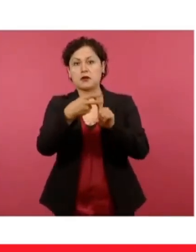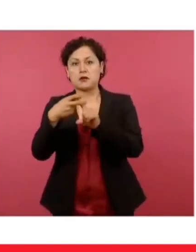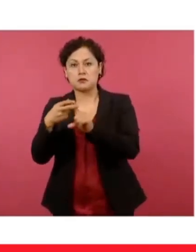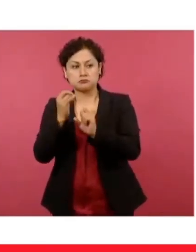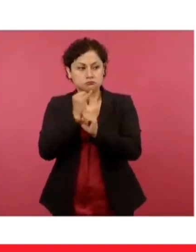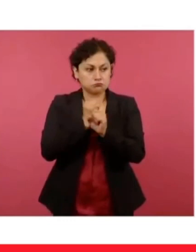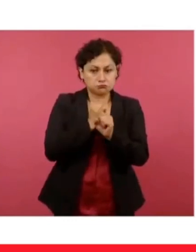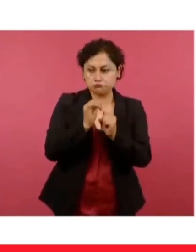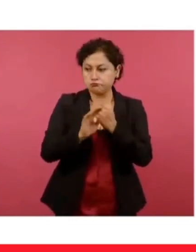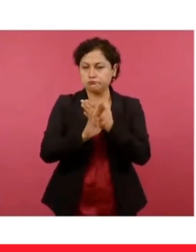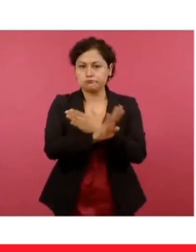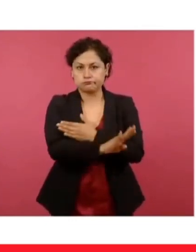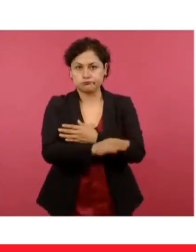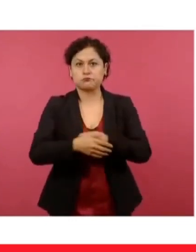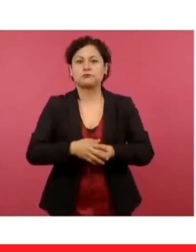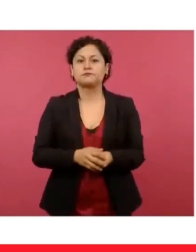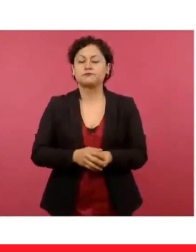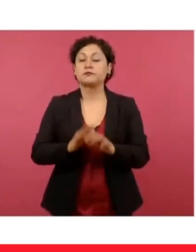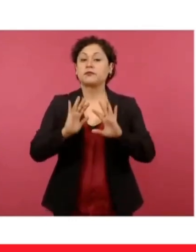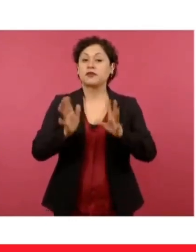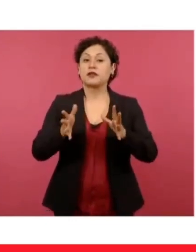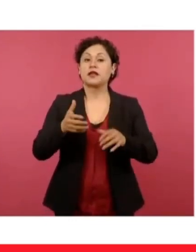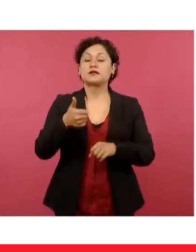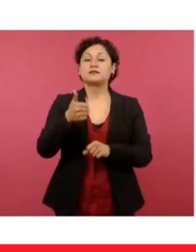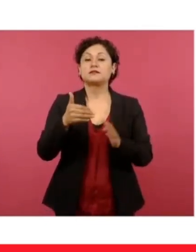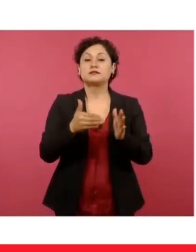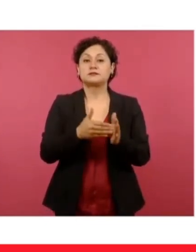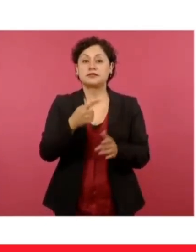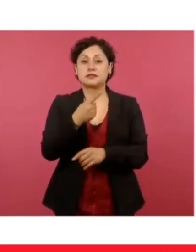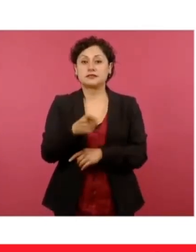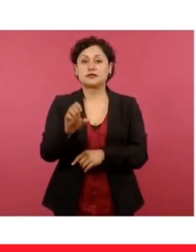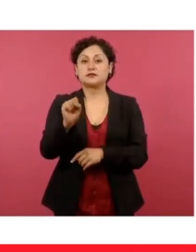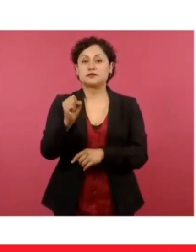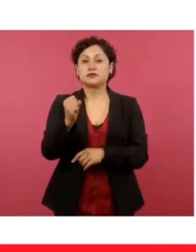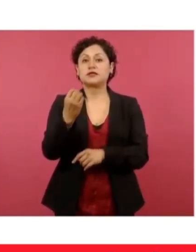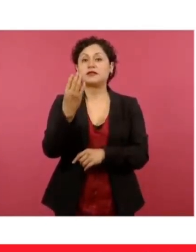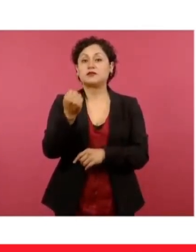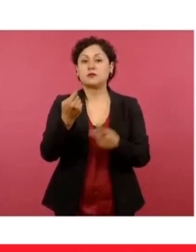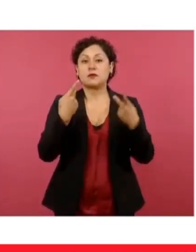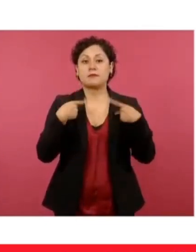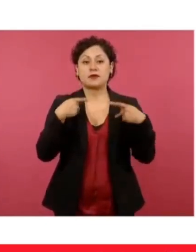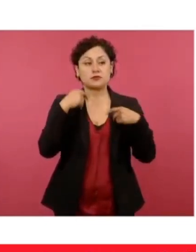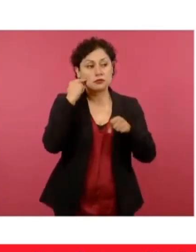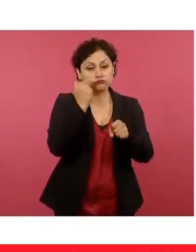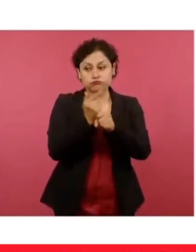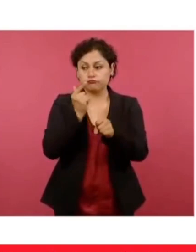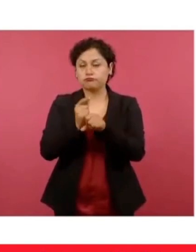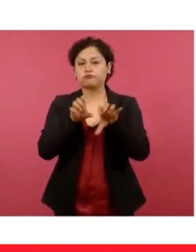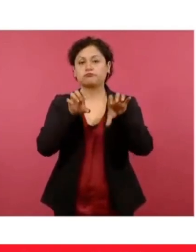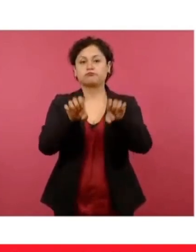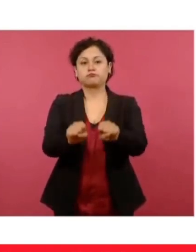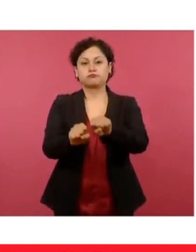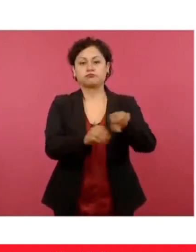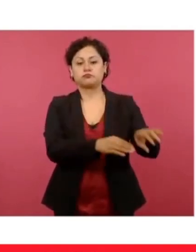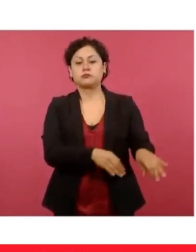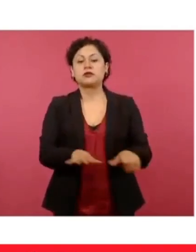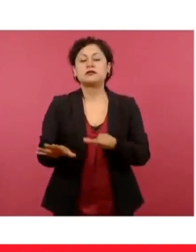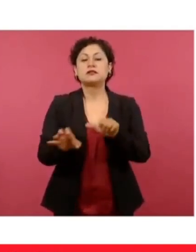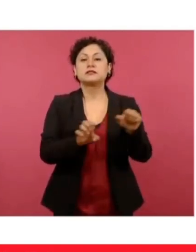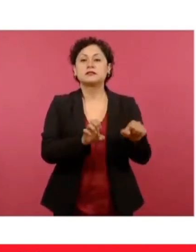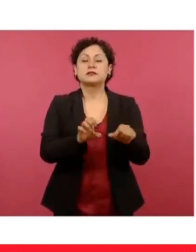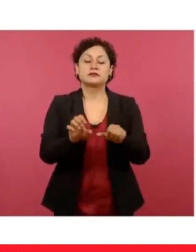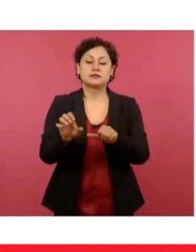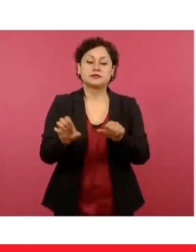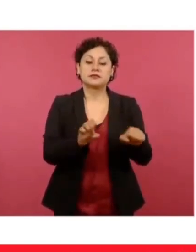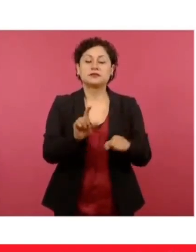tenemos hemos tenido 6169 detenidos también 678 bandas